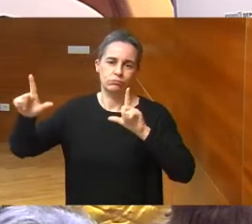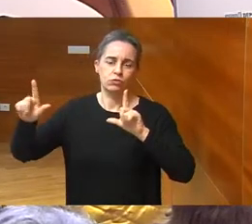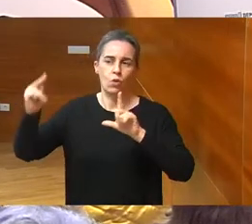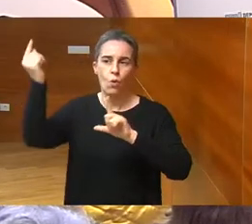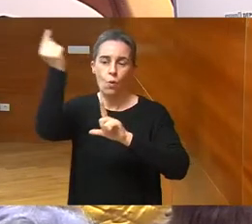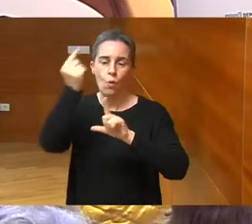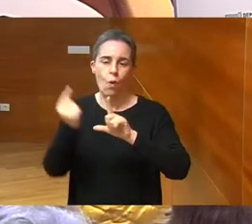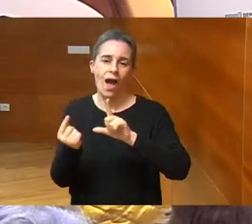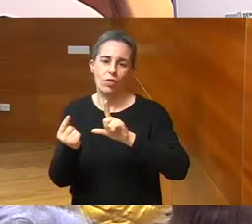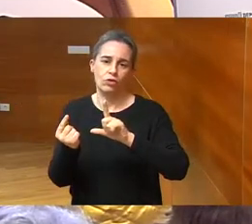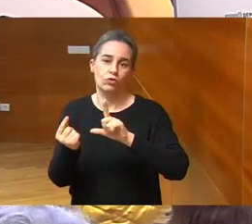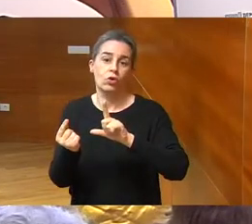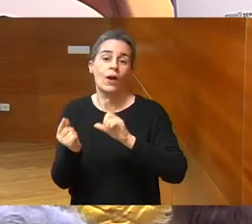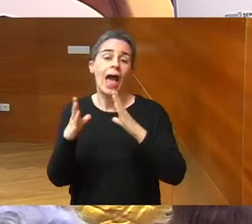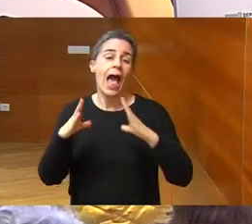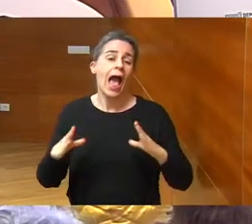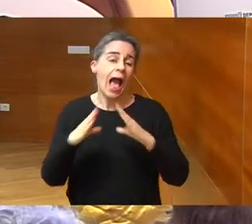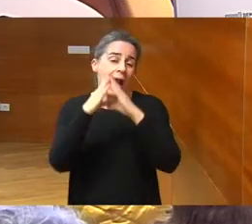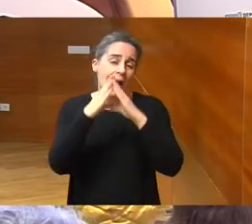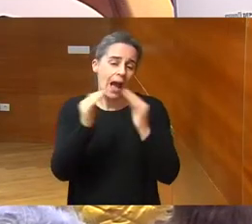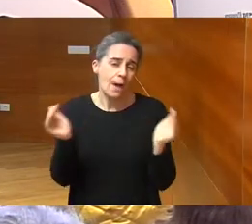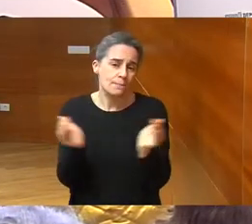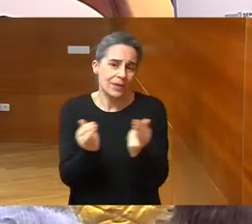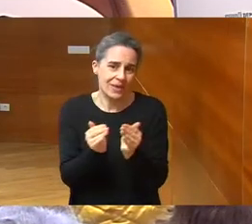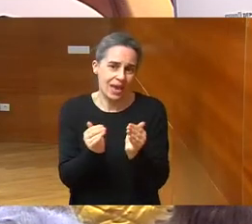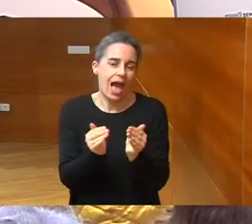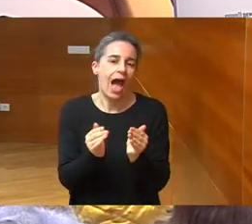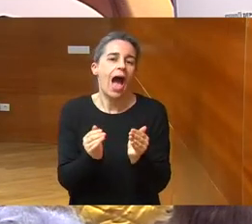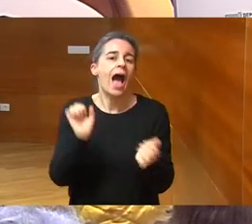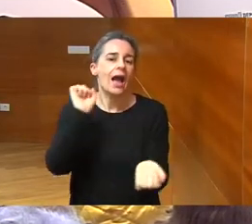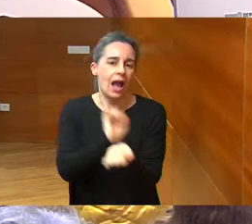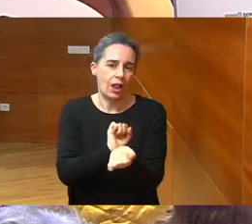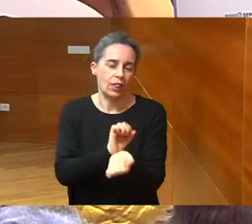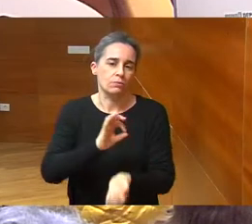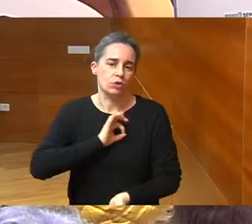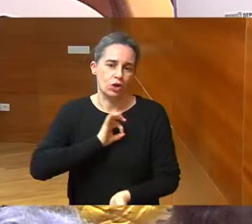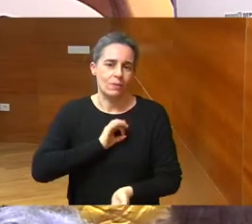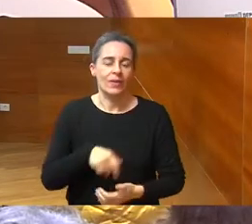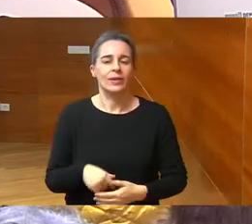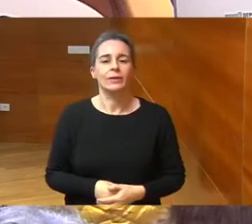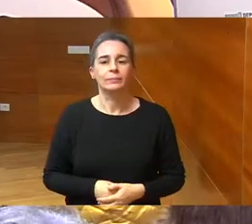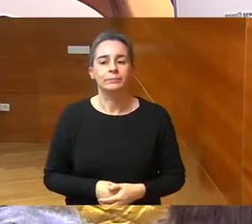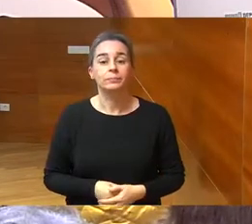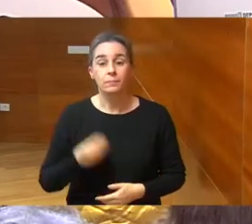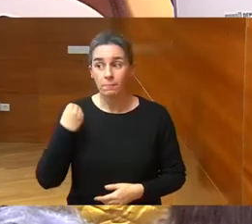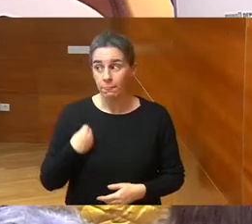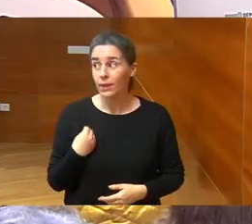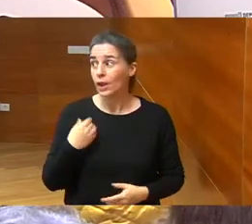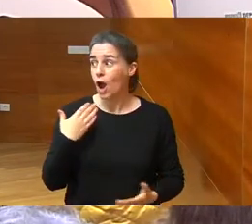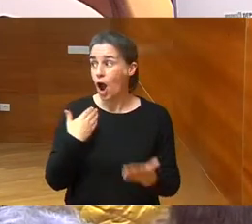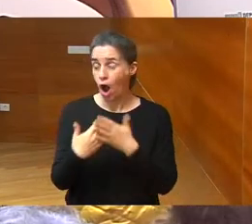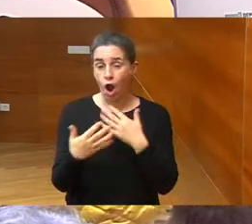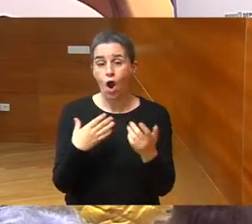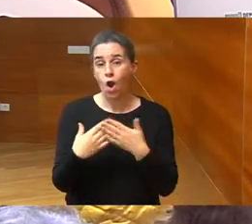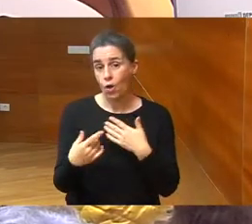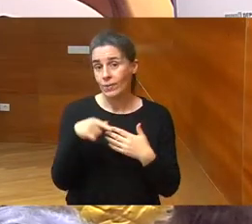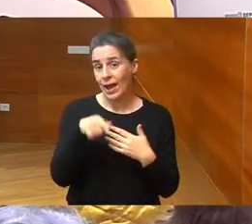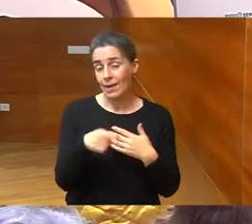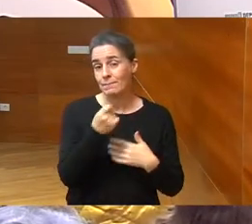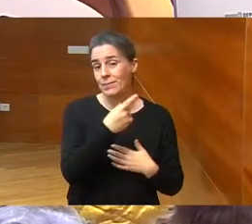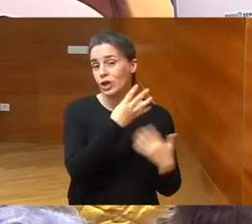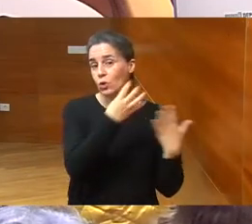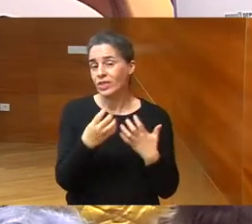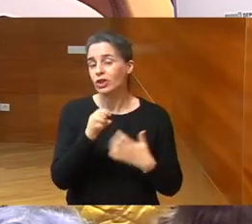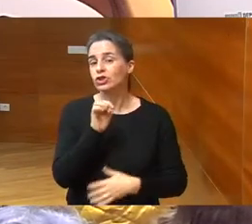cárcel da Prisión De pontevedra aquí en esta obra en concreto de 1914 representó en al